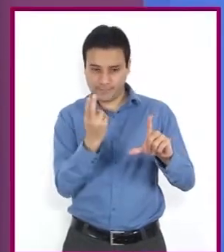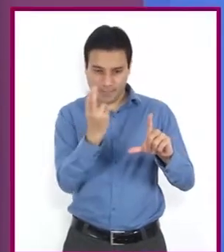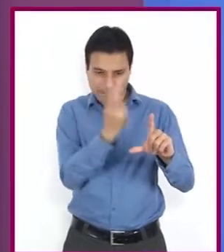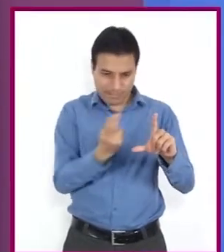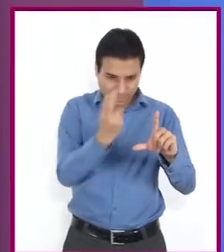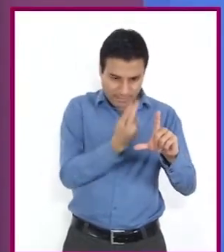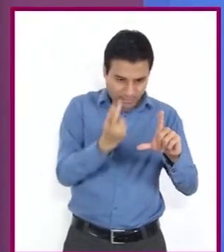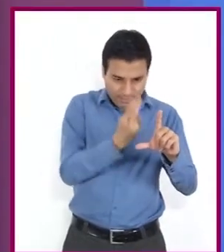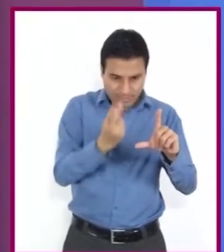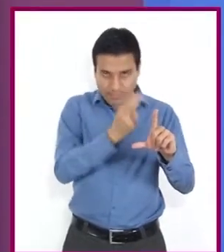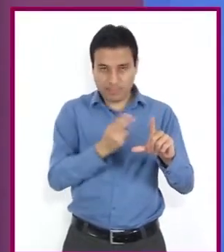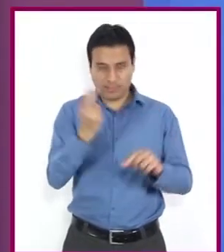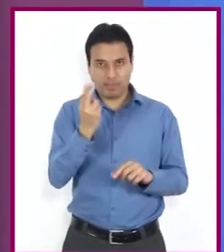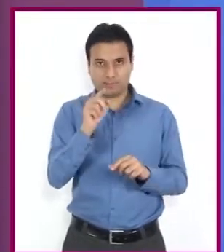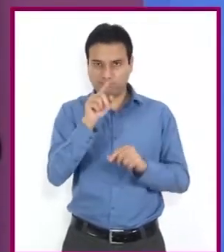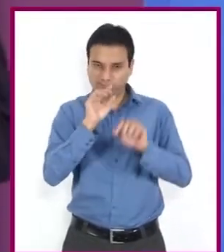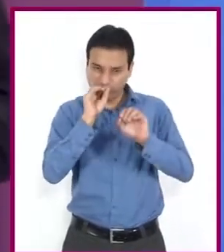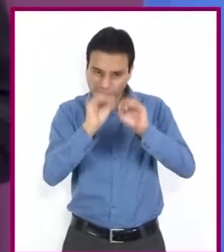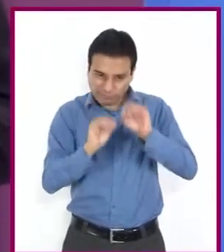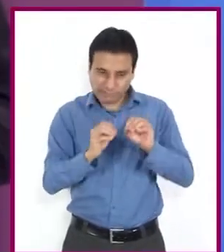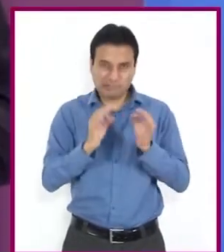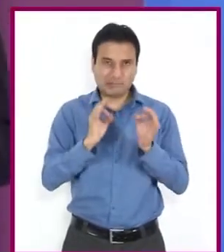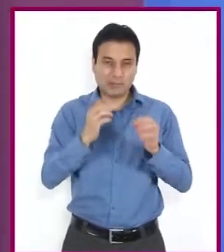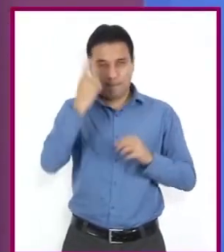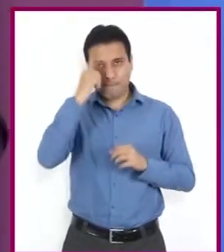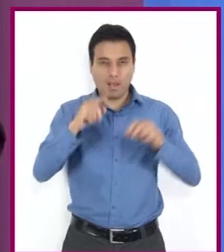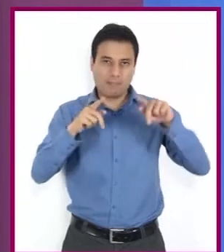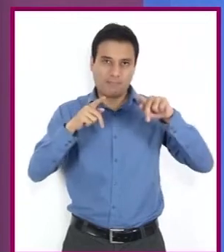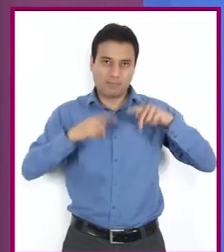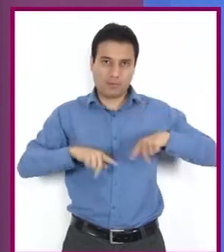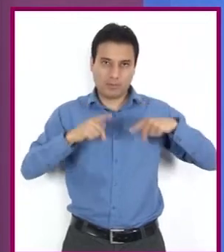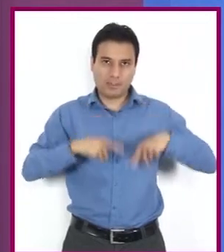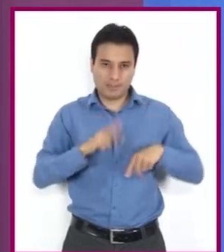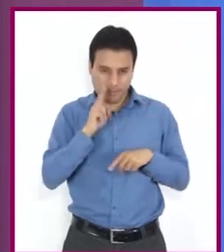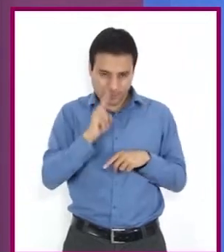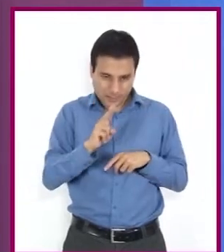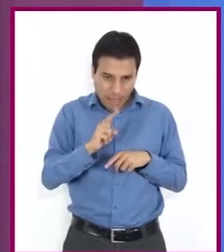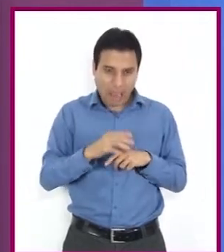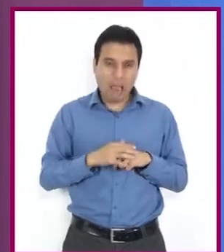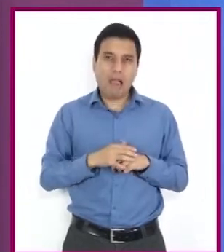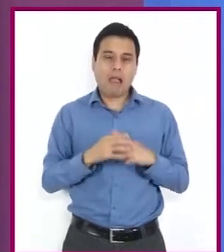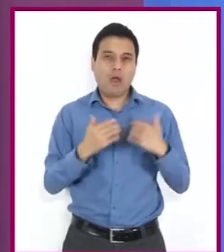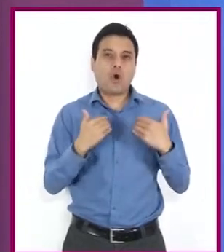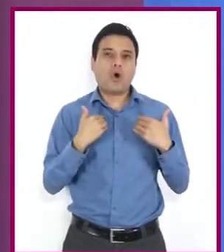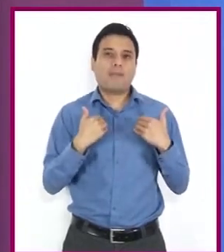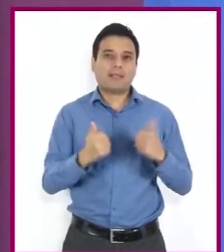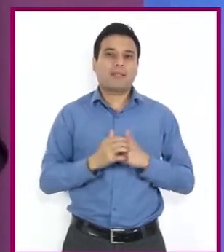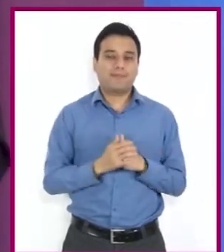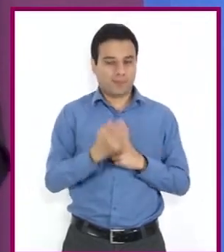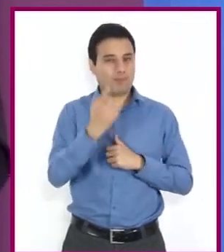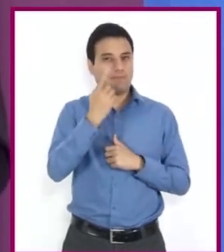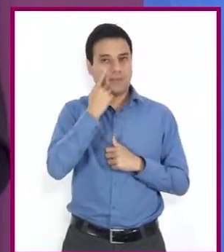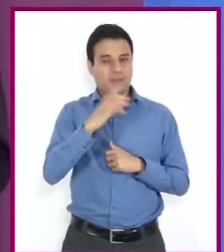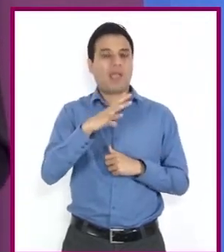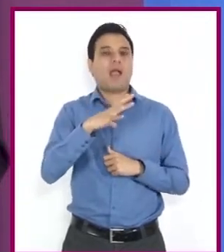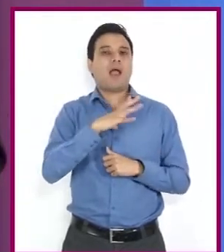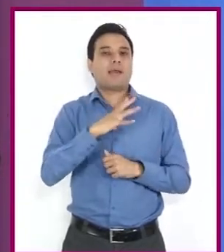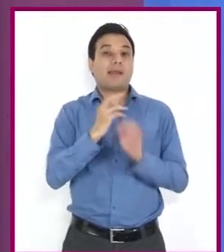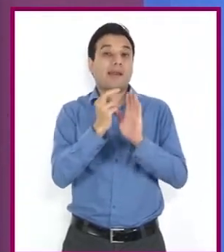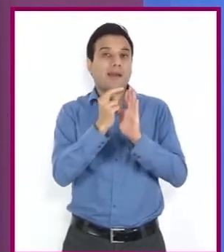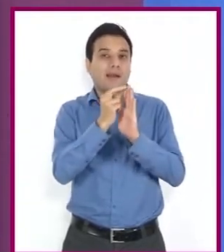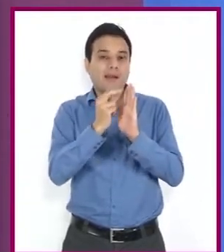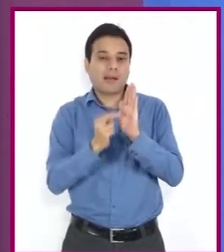la interpretación y la producción de estos textos, ya que a partir de normas generales, el